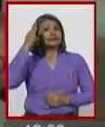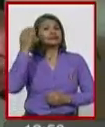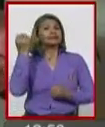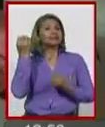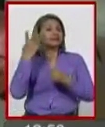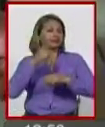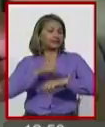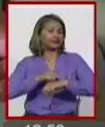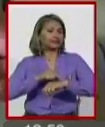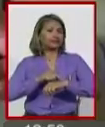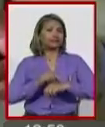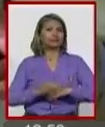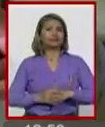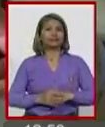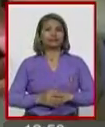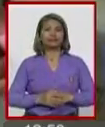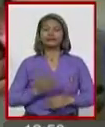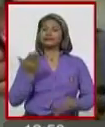cuánto tiempo,